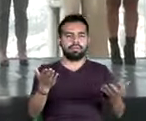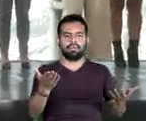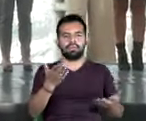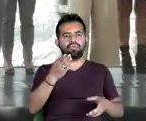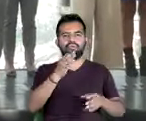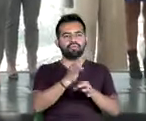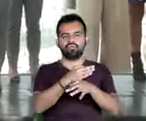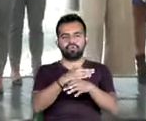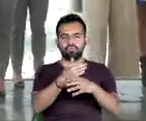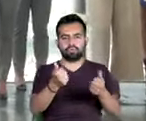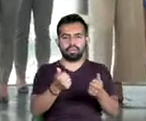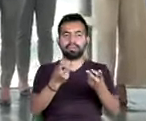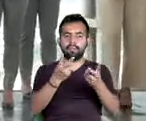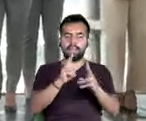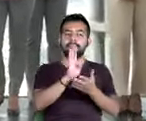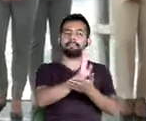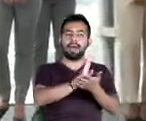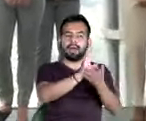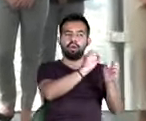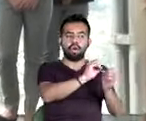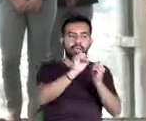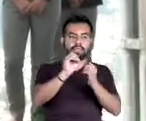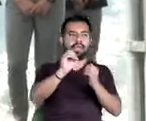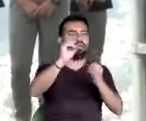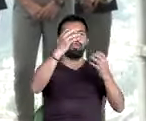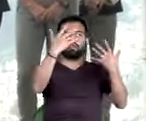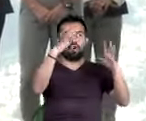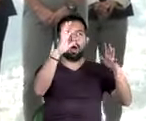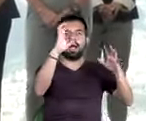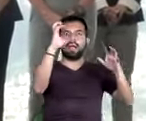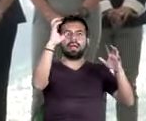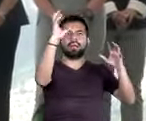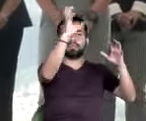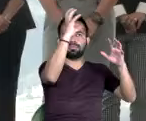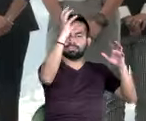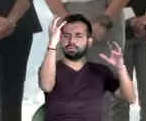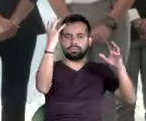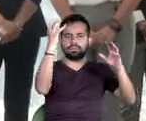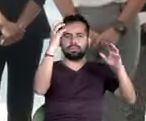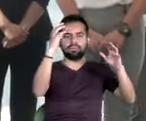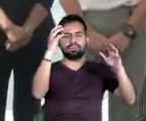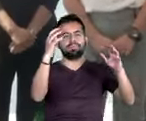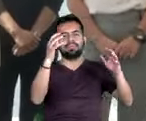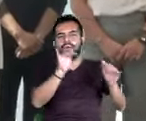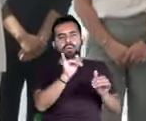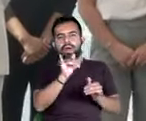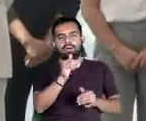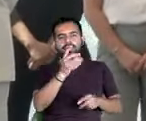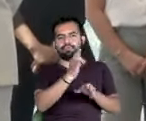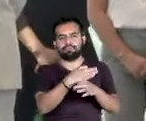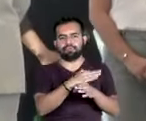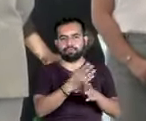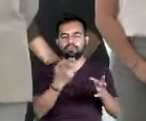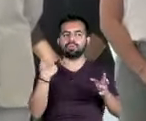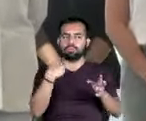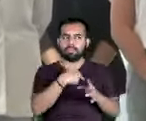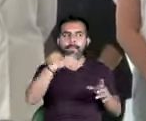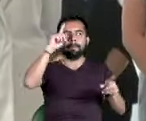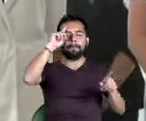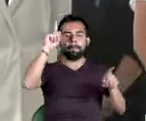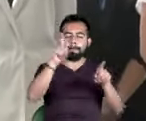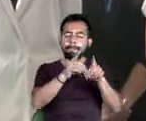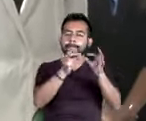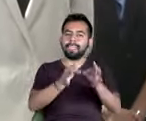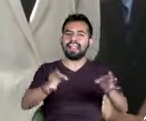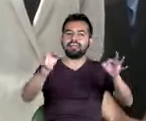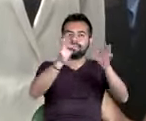vez, barrio organizado sin alarma comunitaria, por ejemplo, no sirve de nada. Hemos quedado un acuerdo y vamos a tener un importante